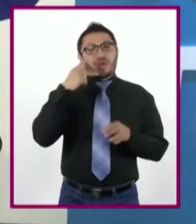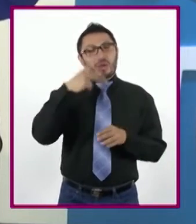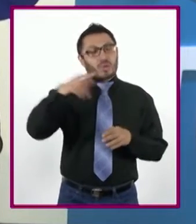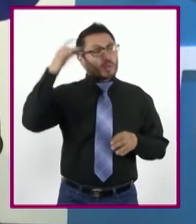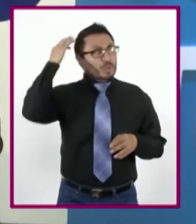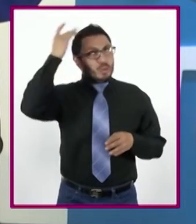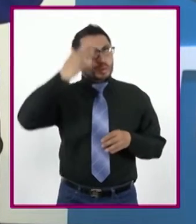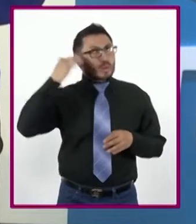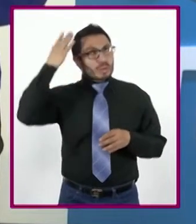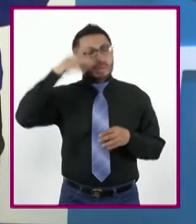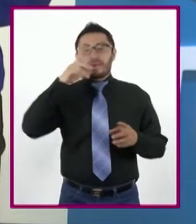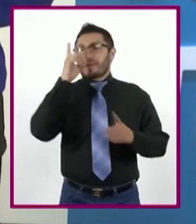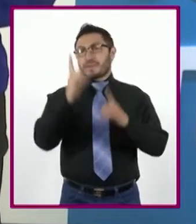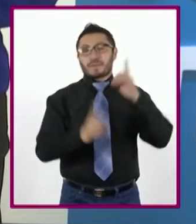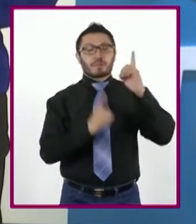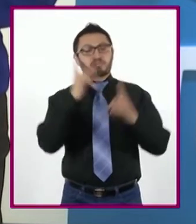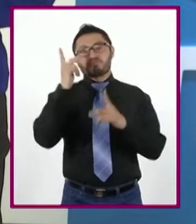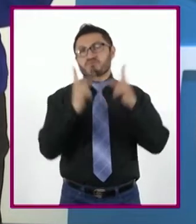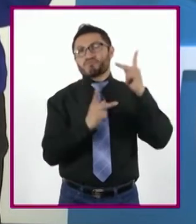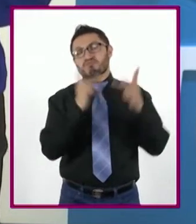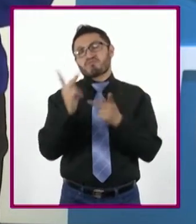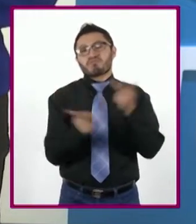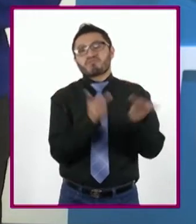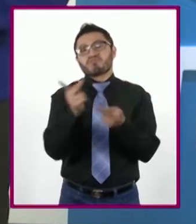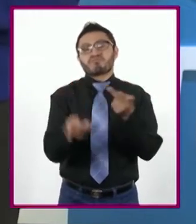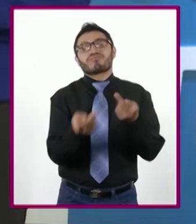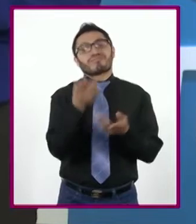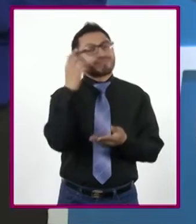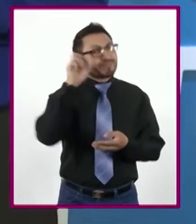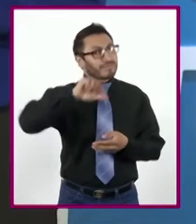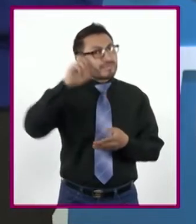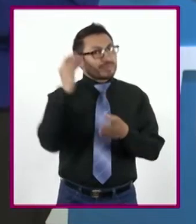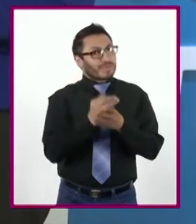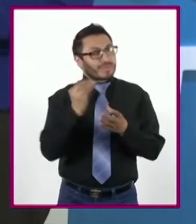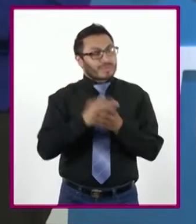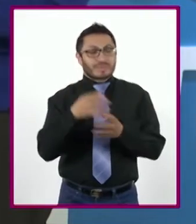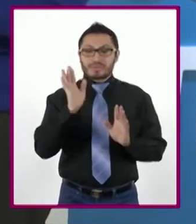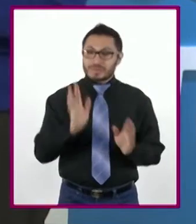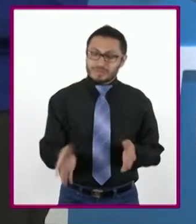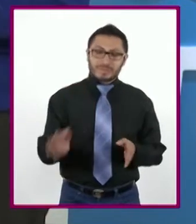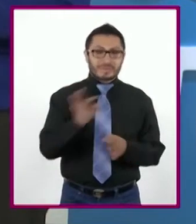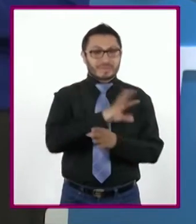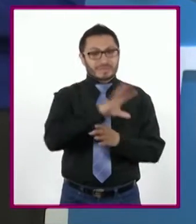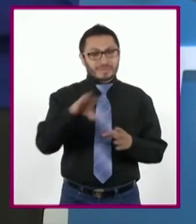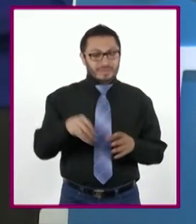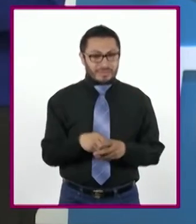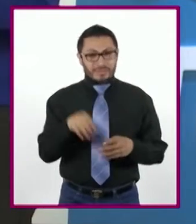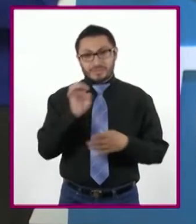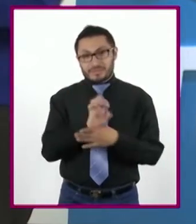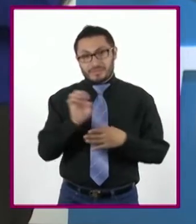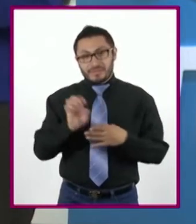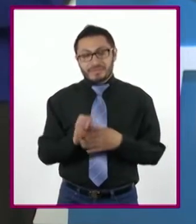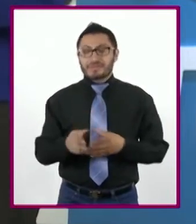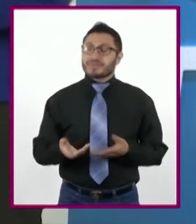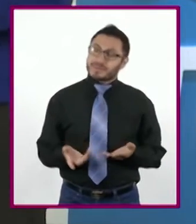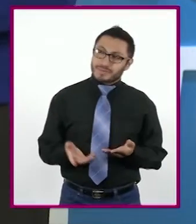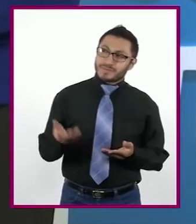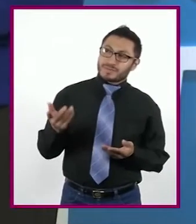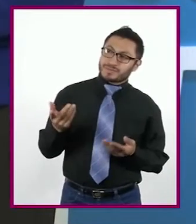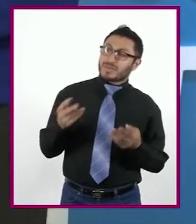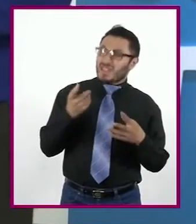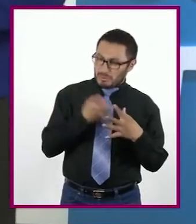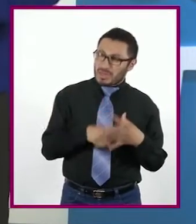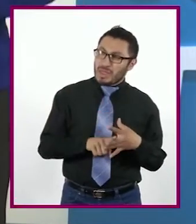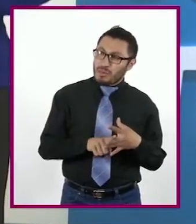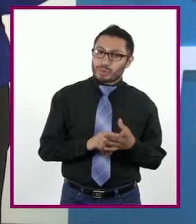de las preguntas que surjan durante el desarrollo del tema. Bueno, si ya tenemos todo, entonces, ¿qué le parece, maestra, si